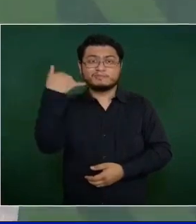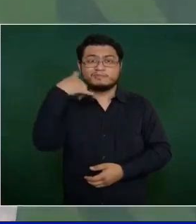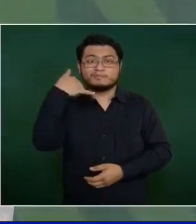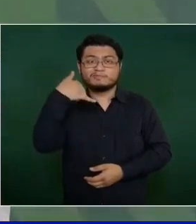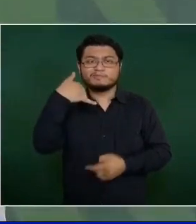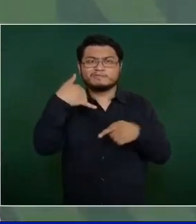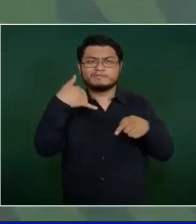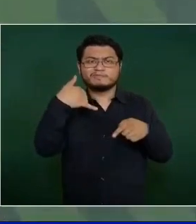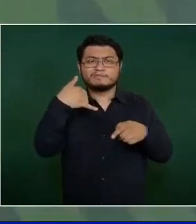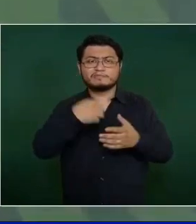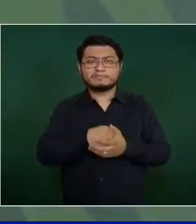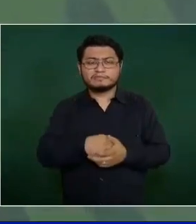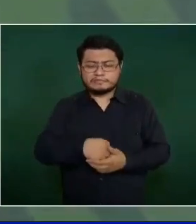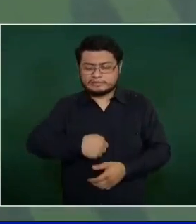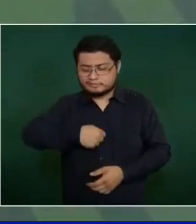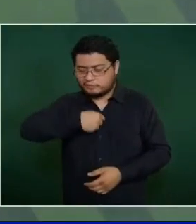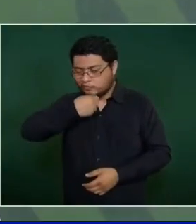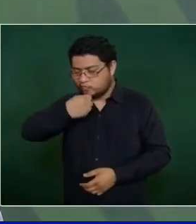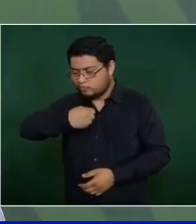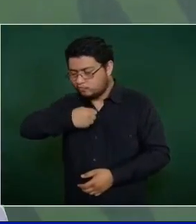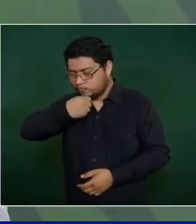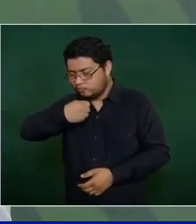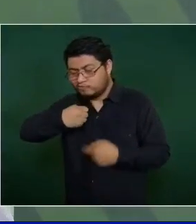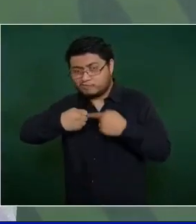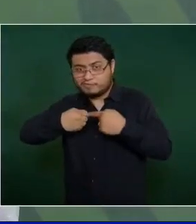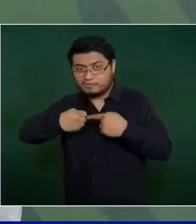los que tienen más edad,